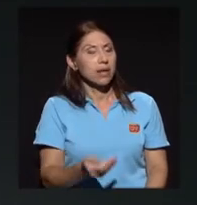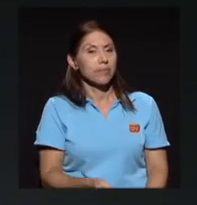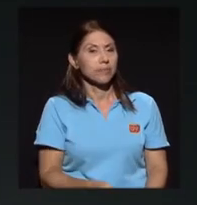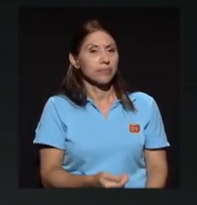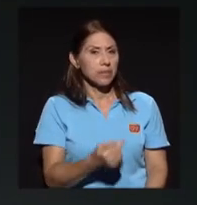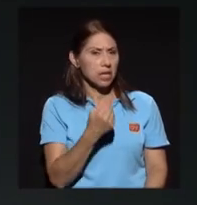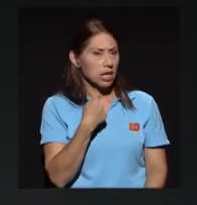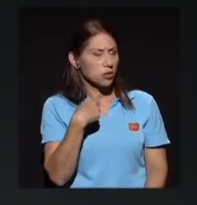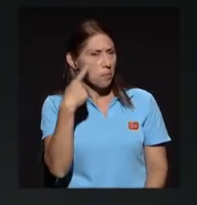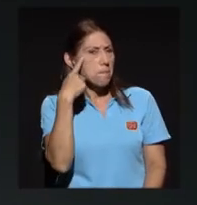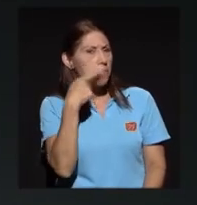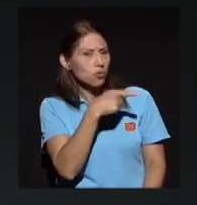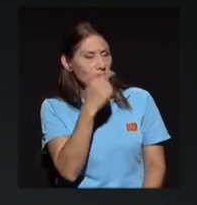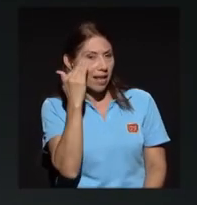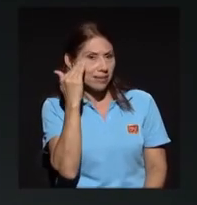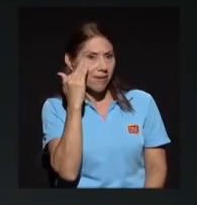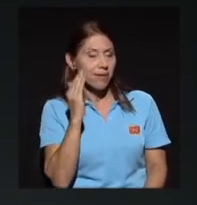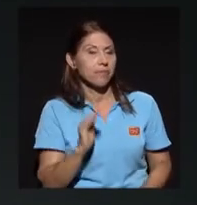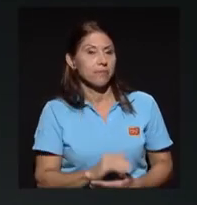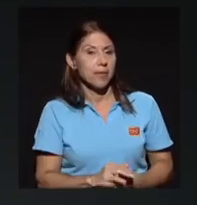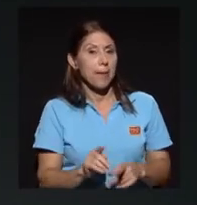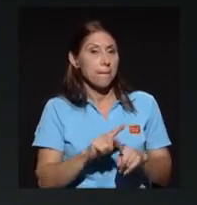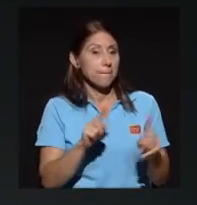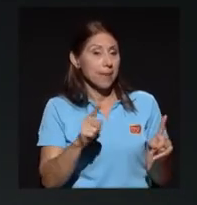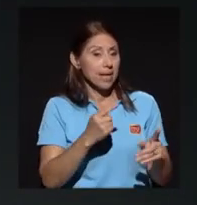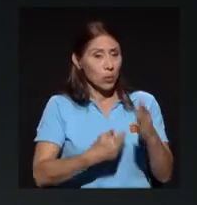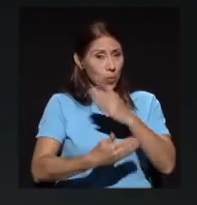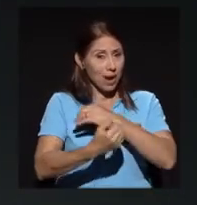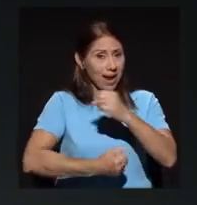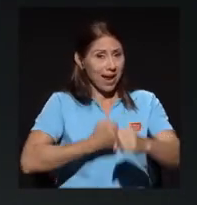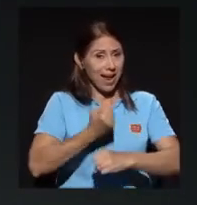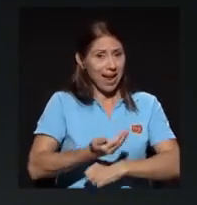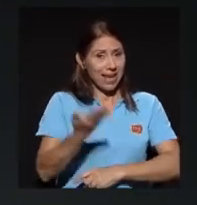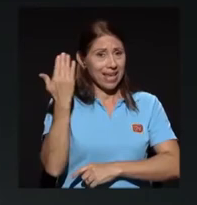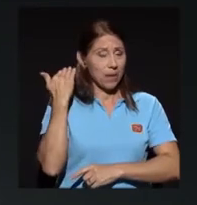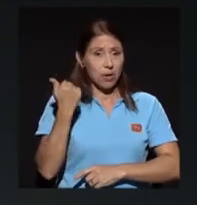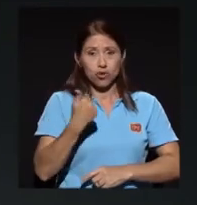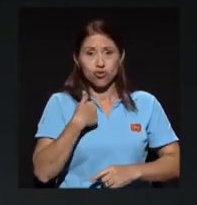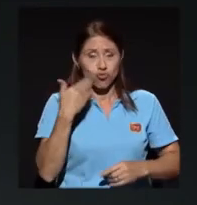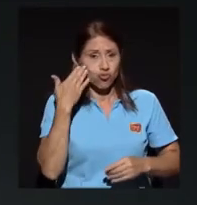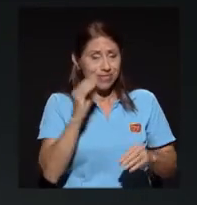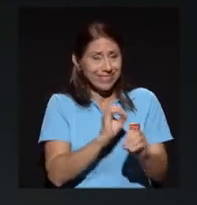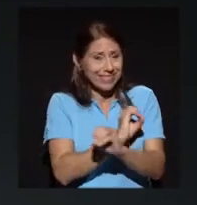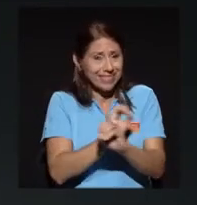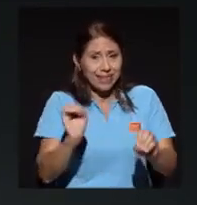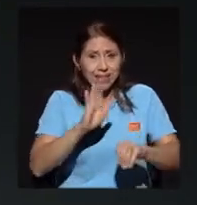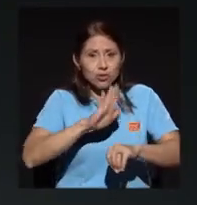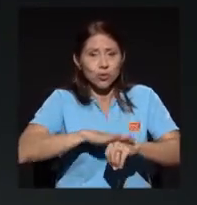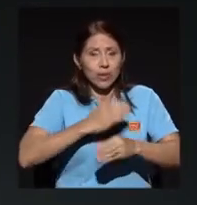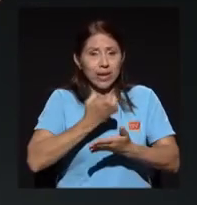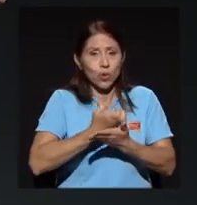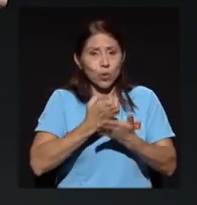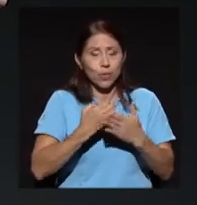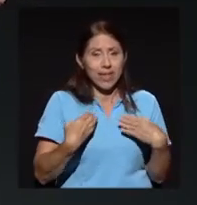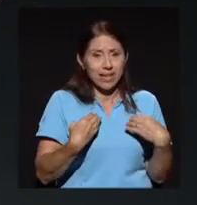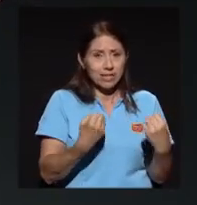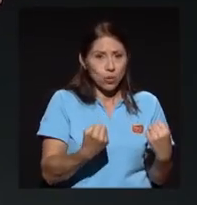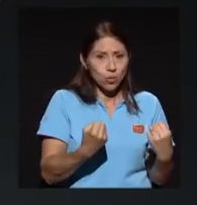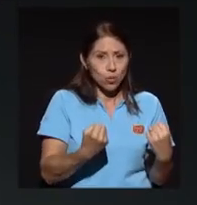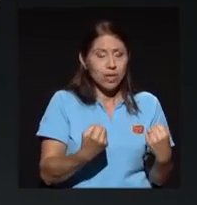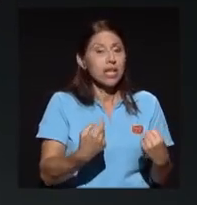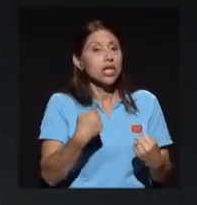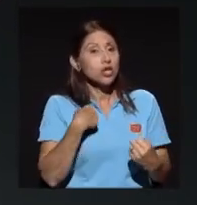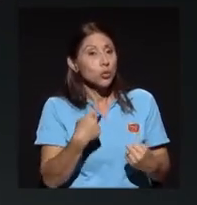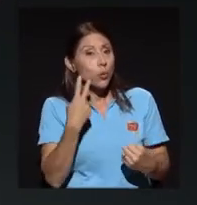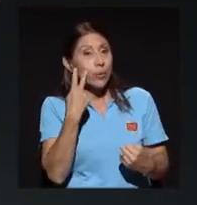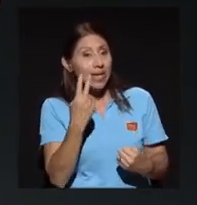yo me imagino que usted la sabe, pero en esa época yo no conocía nada de economía de la salud, y vi a usted y sus